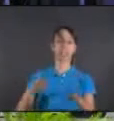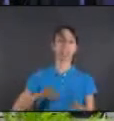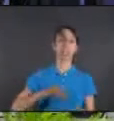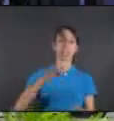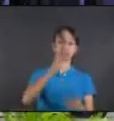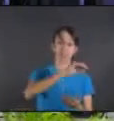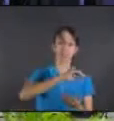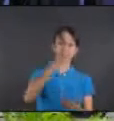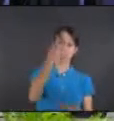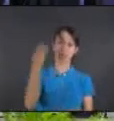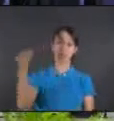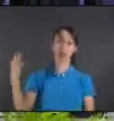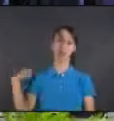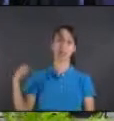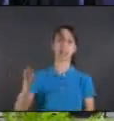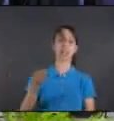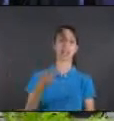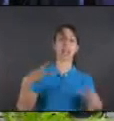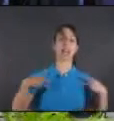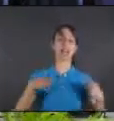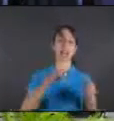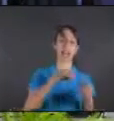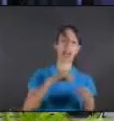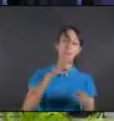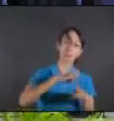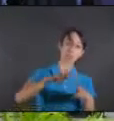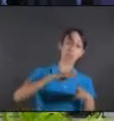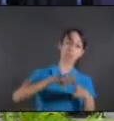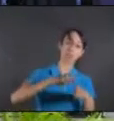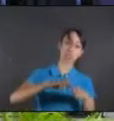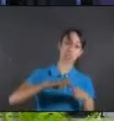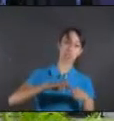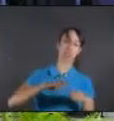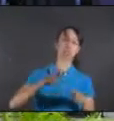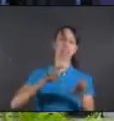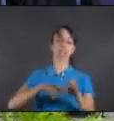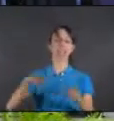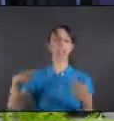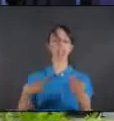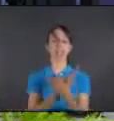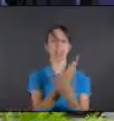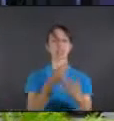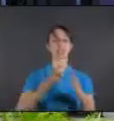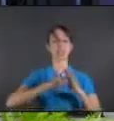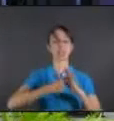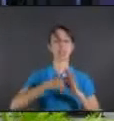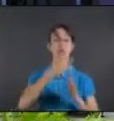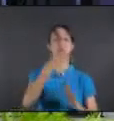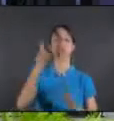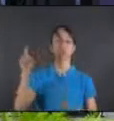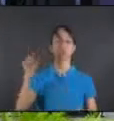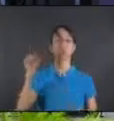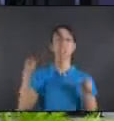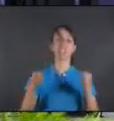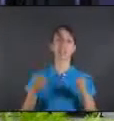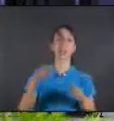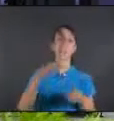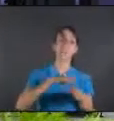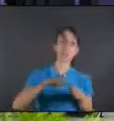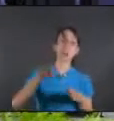Porque tiene que regresar la iglesia a como empezó, con una medida más de gloria.